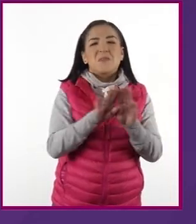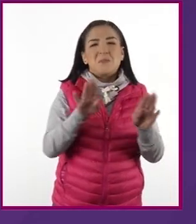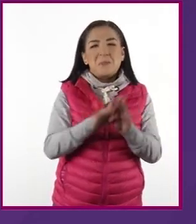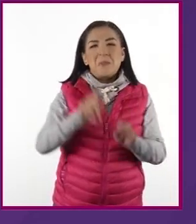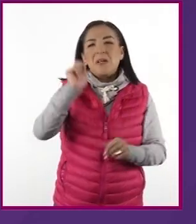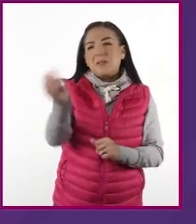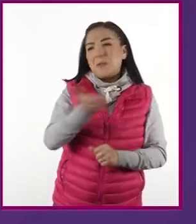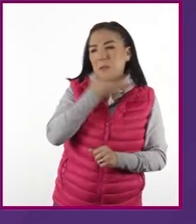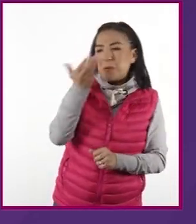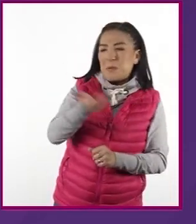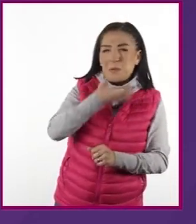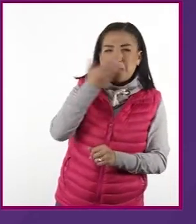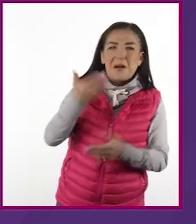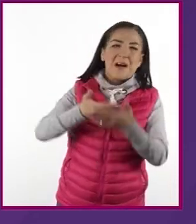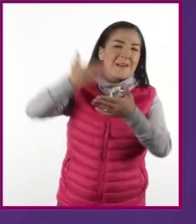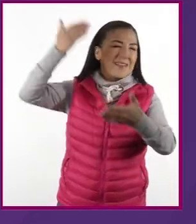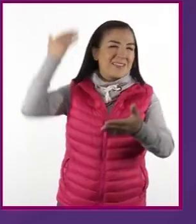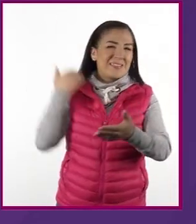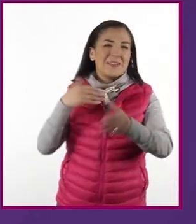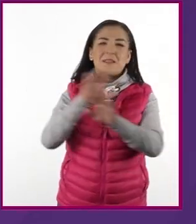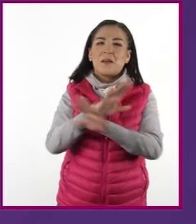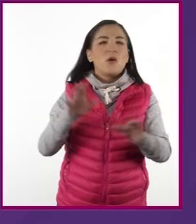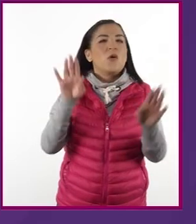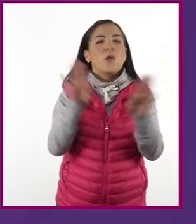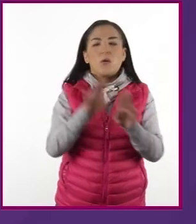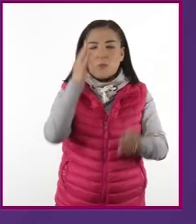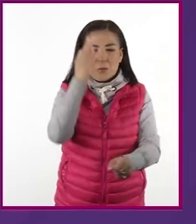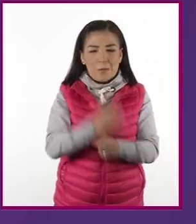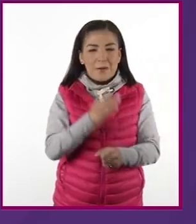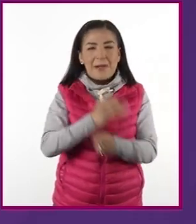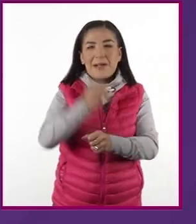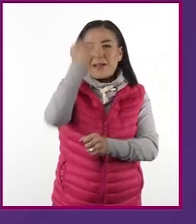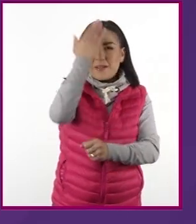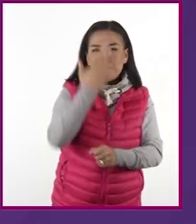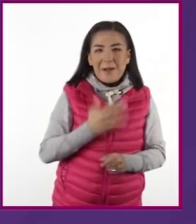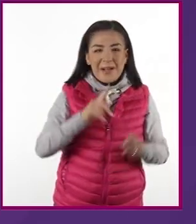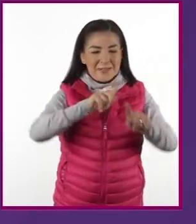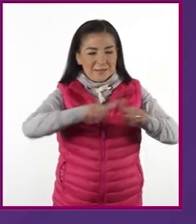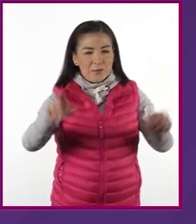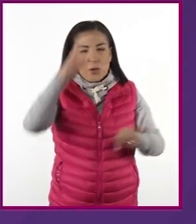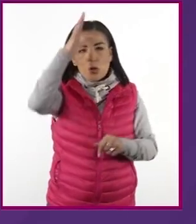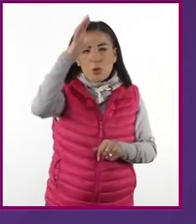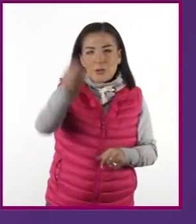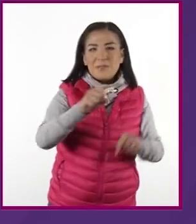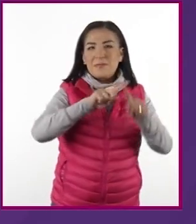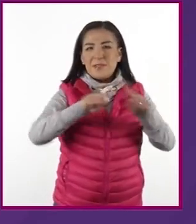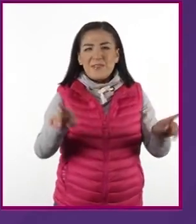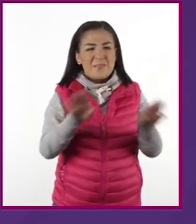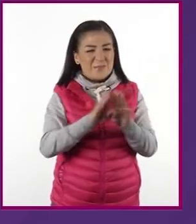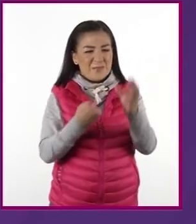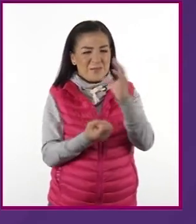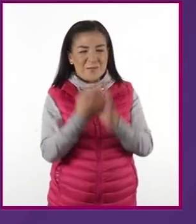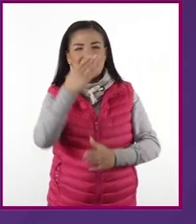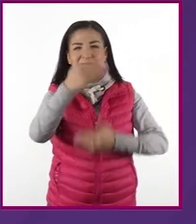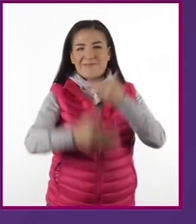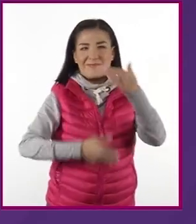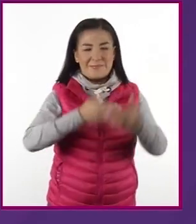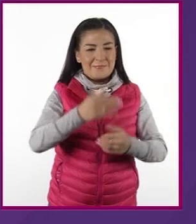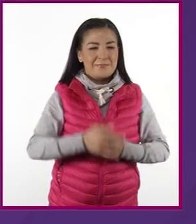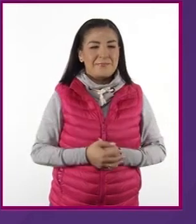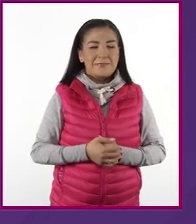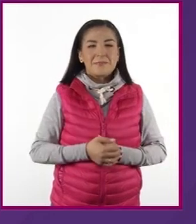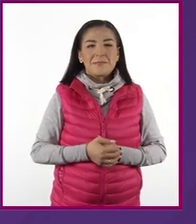y preconceptos que resultan cada vez más inadecuados. Uno de estos